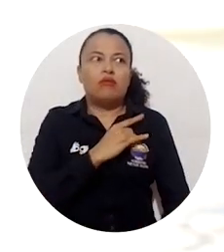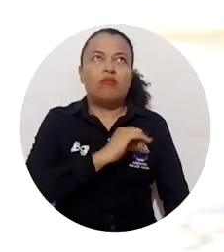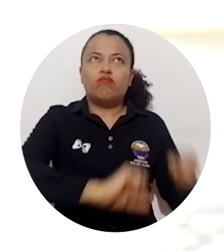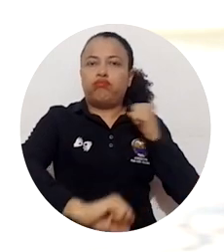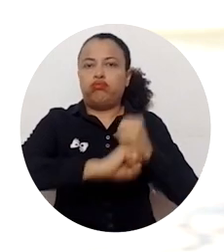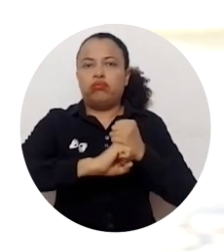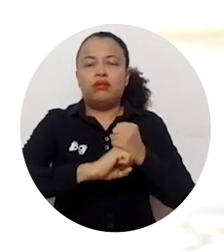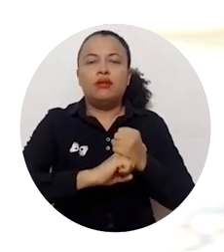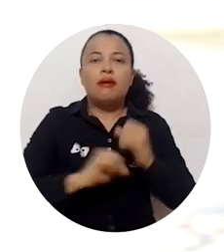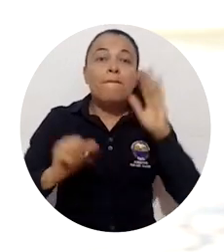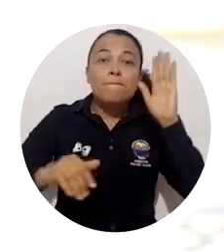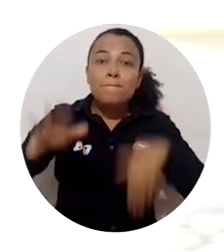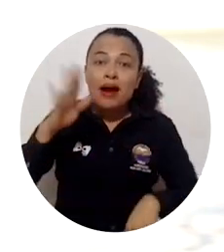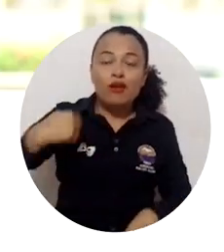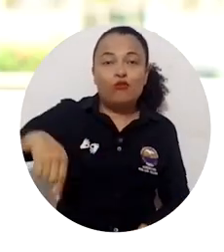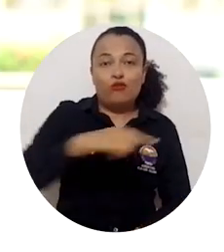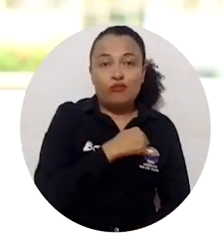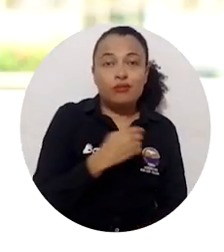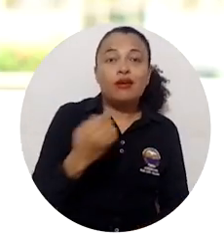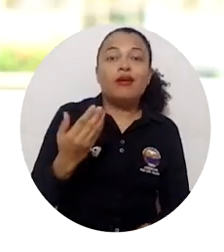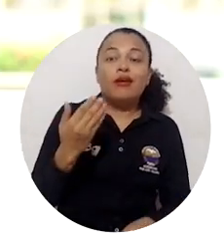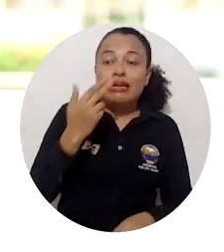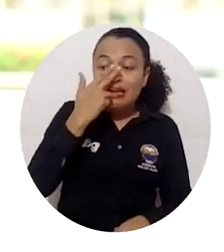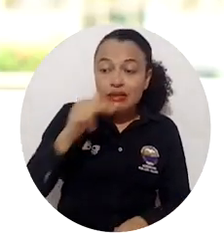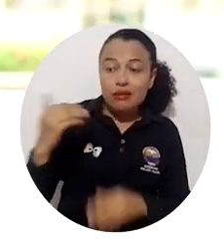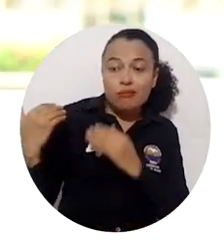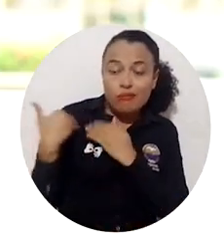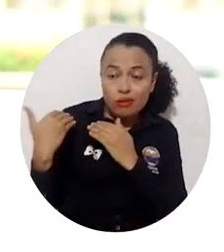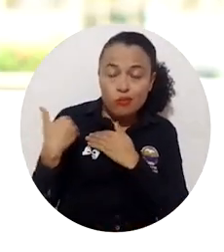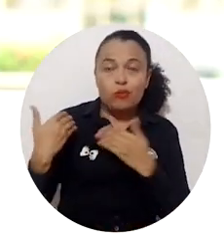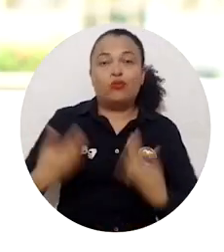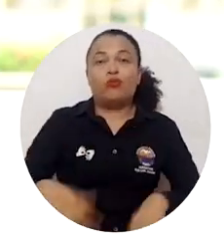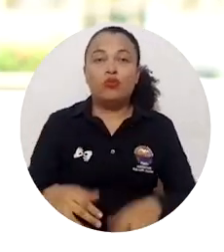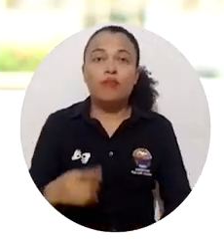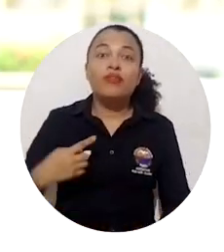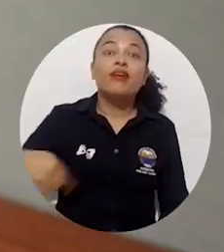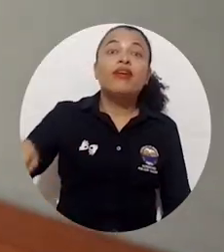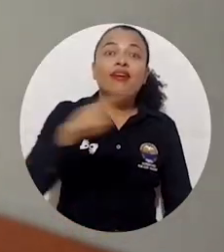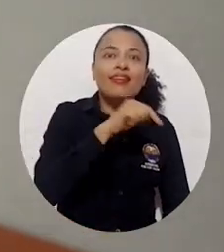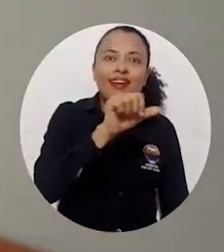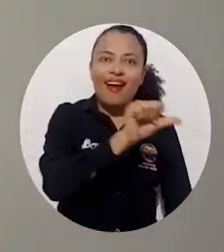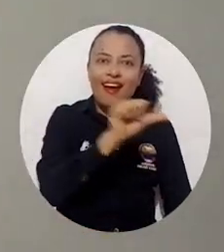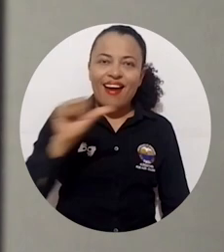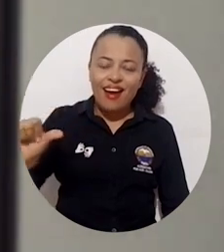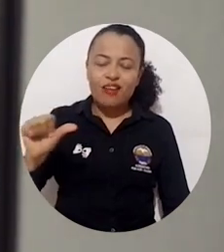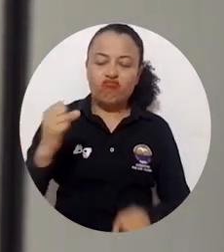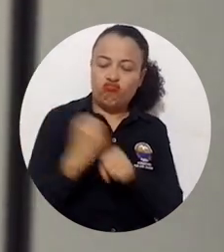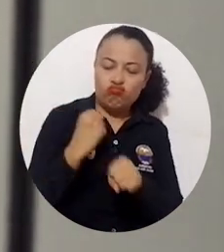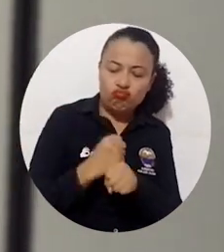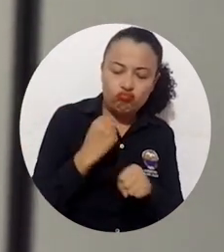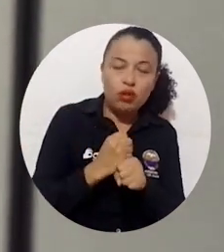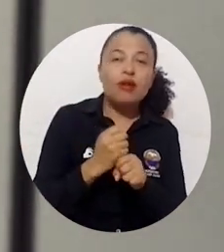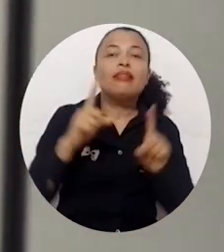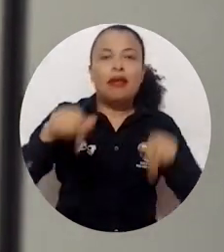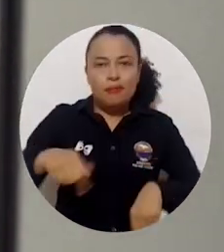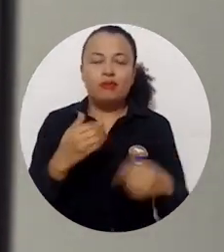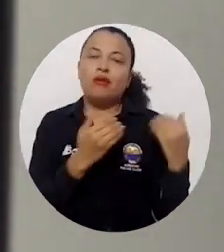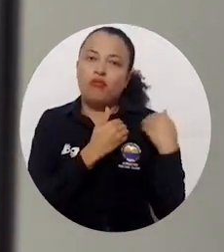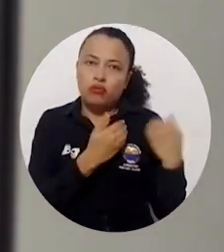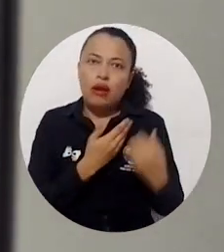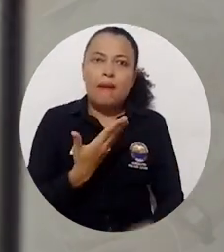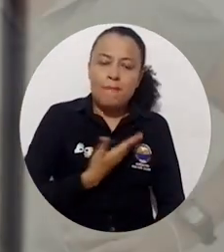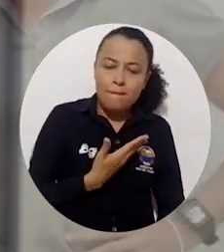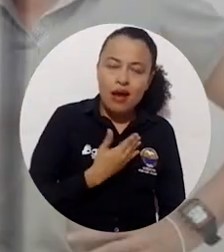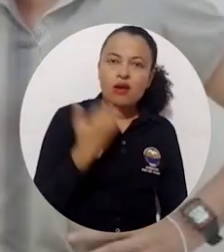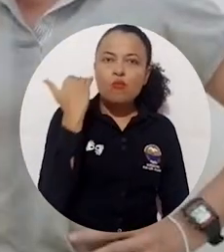universidad nos apoyan mucho y más que todo cuando nosotras somos madres cabeza de hogar. Se sienten queridas, pues no solo cumplen con sus